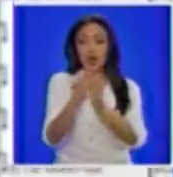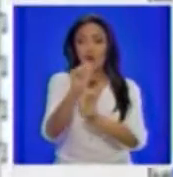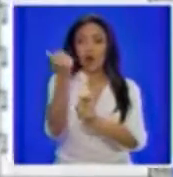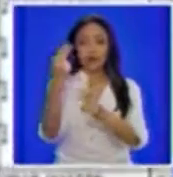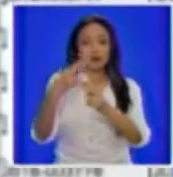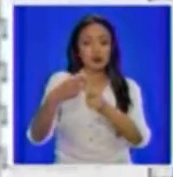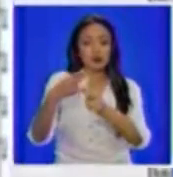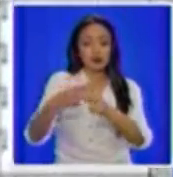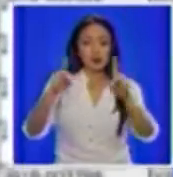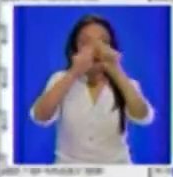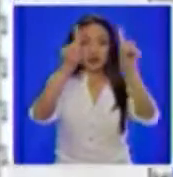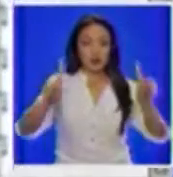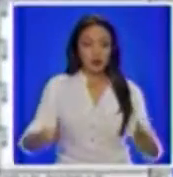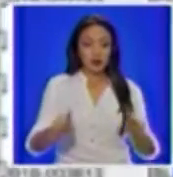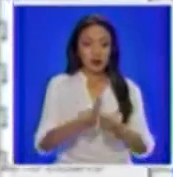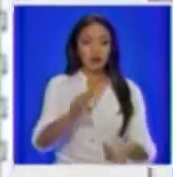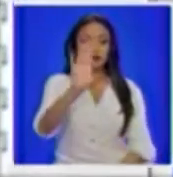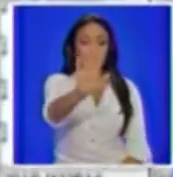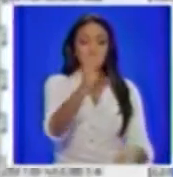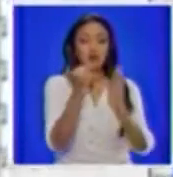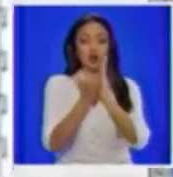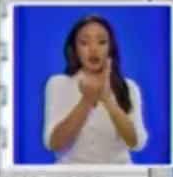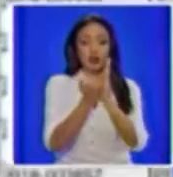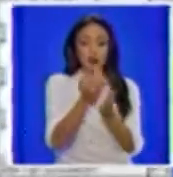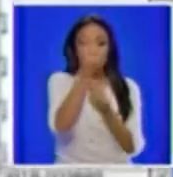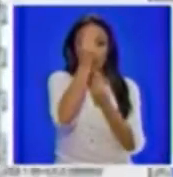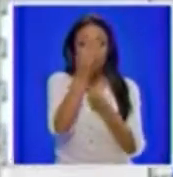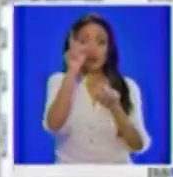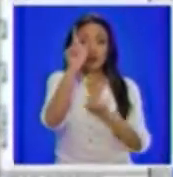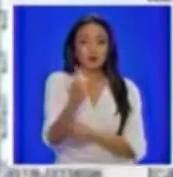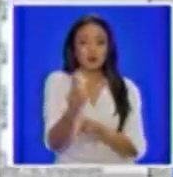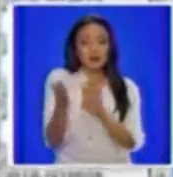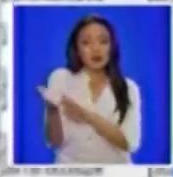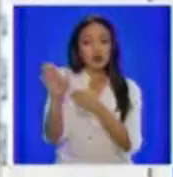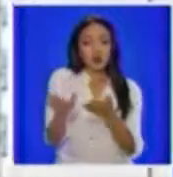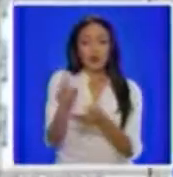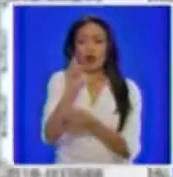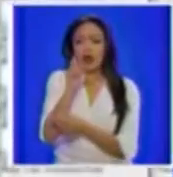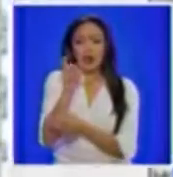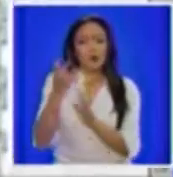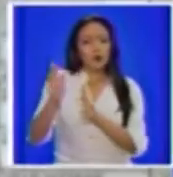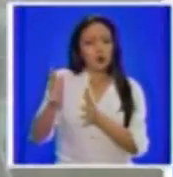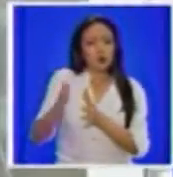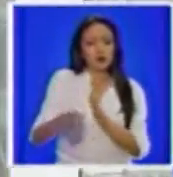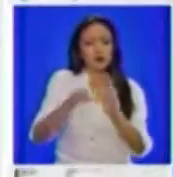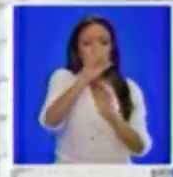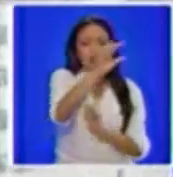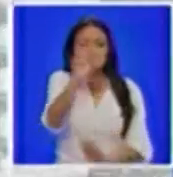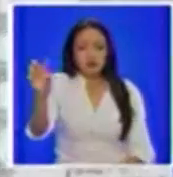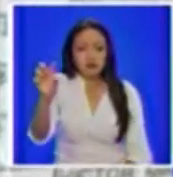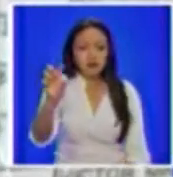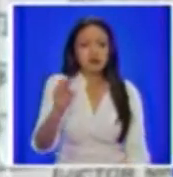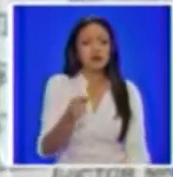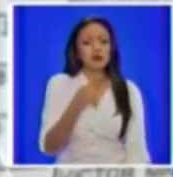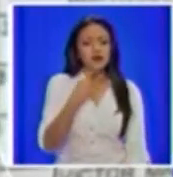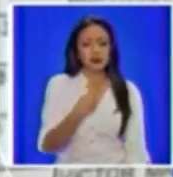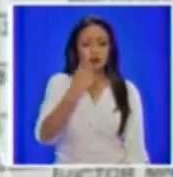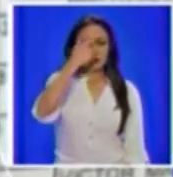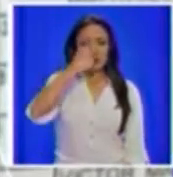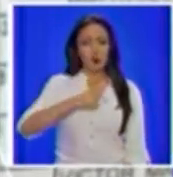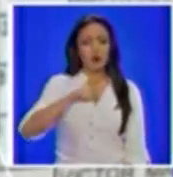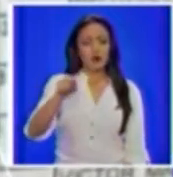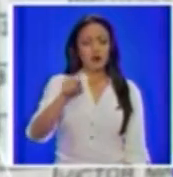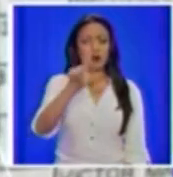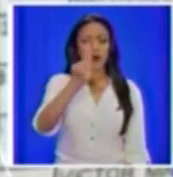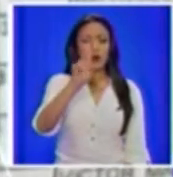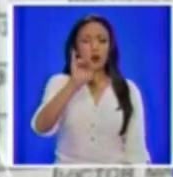este documento que publica la entidad con la información de las personas fallecidas sin reclamar, se ve en la casilla 30 el registro de un cuerpo bajo el nombre de